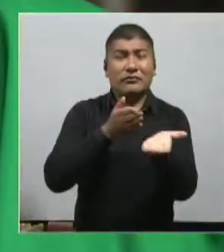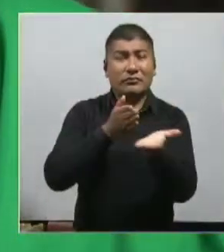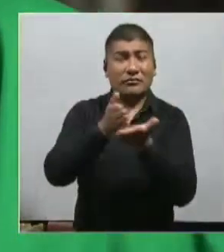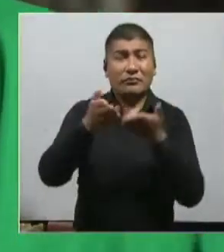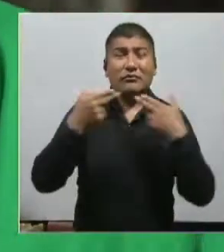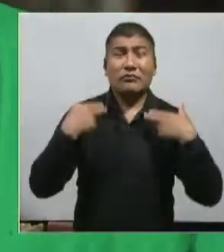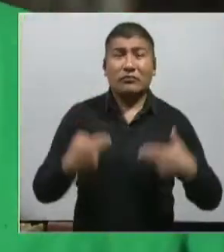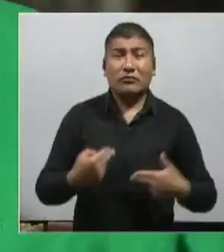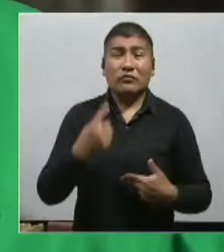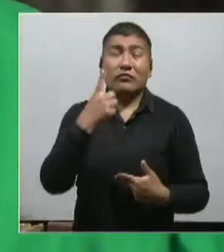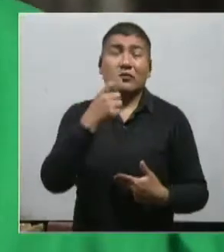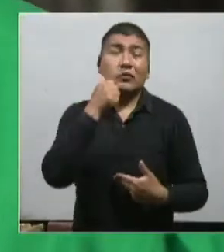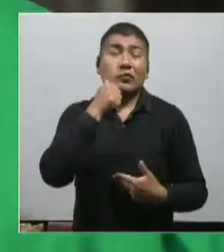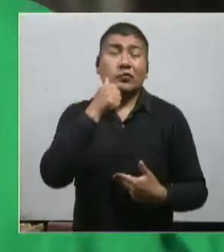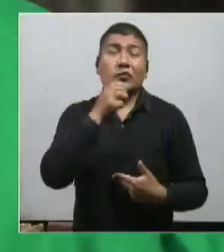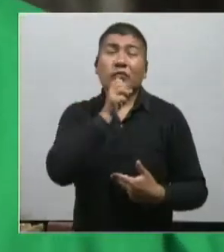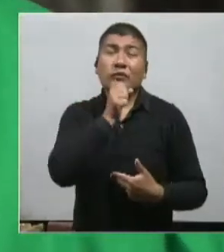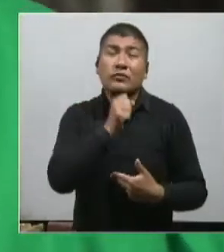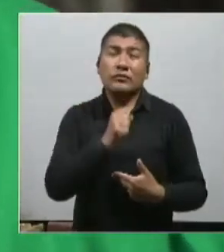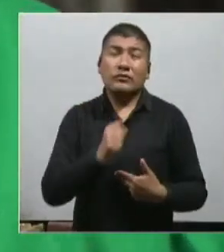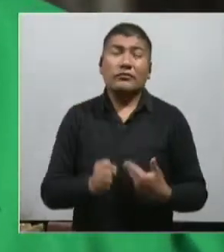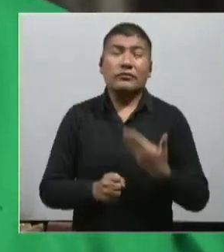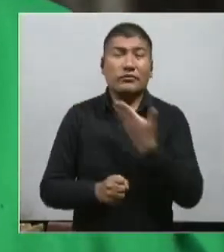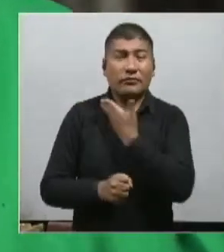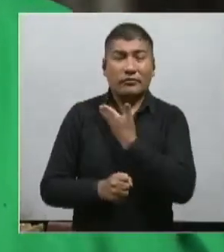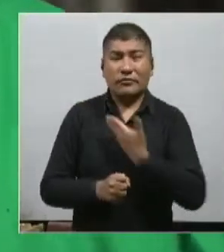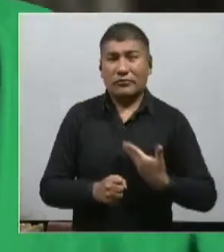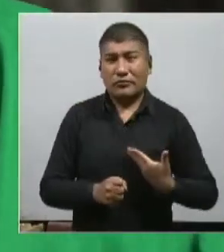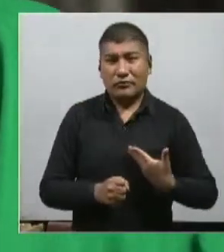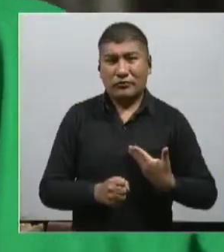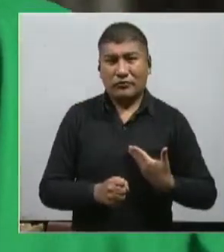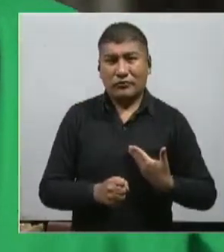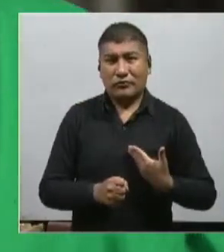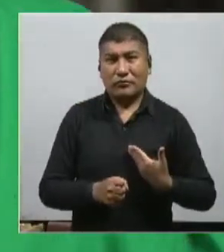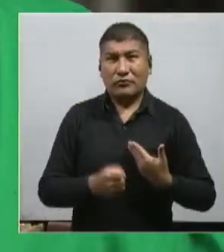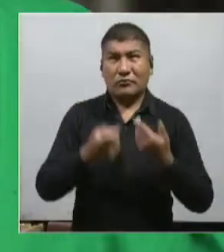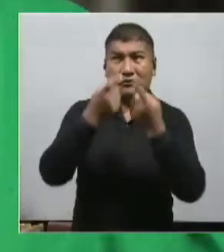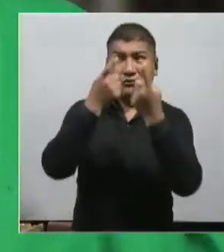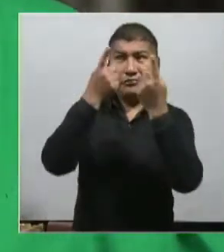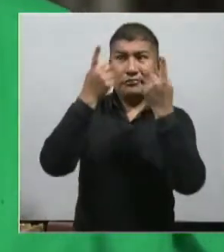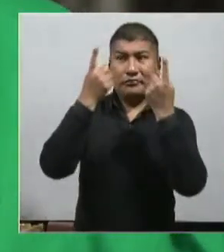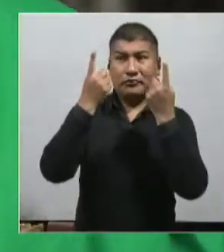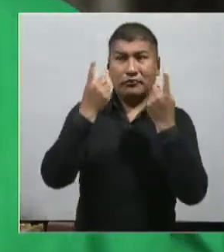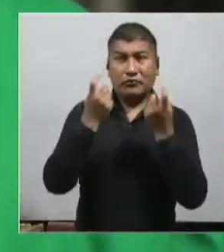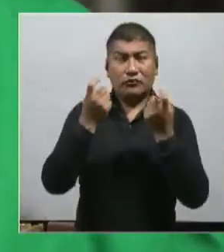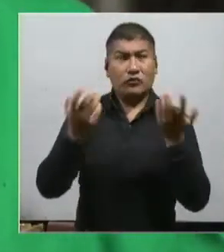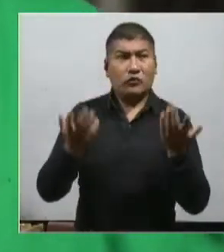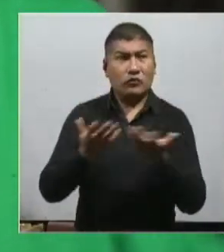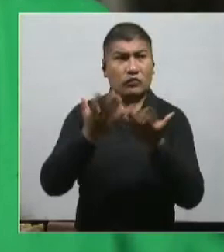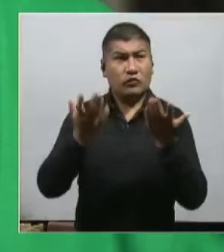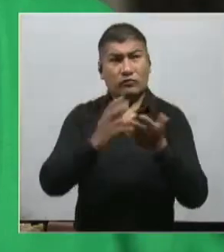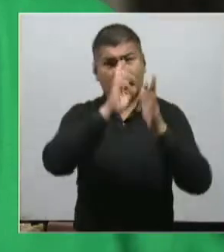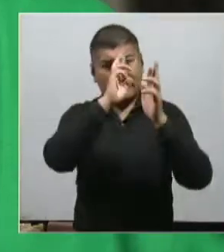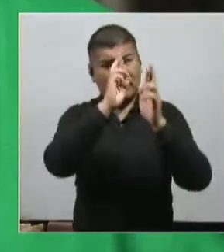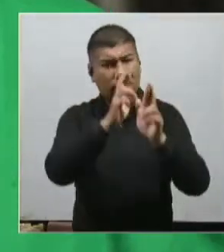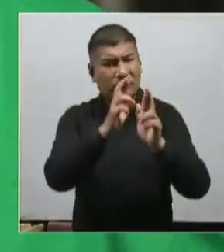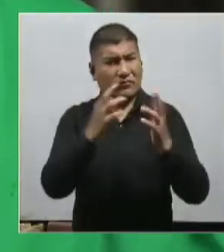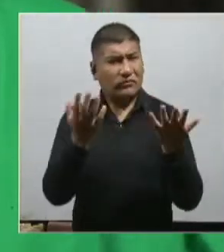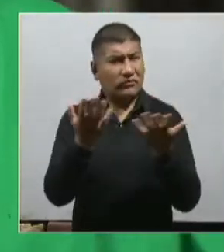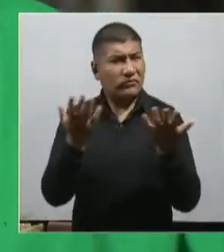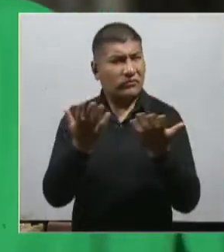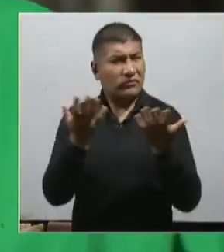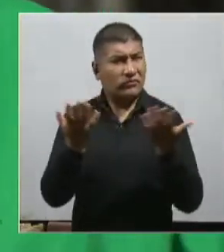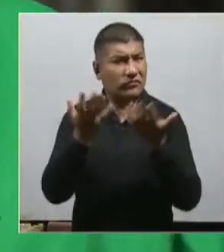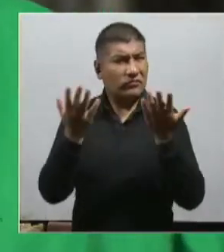una anciana como es su presidenta, y uno se pregunta, ¿dónde está el respeto? ¿Dónde